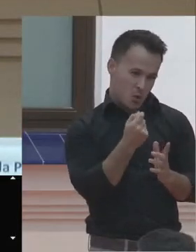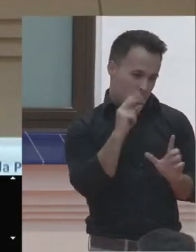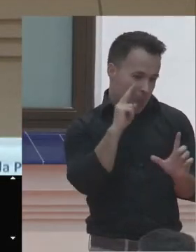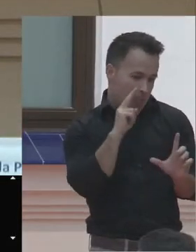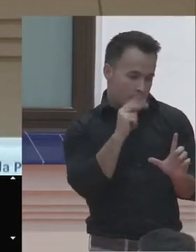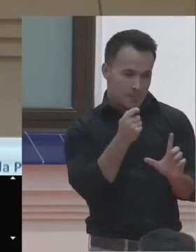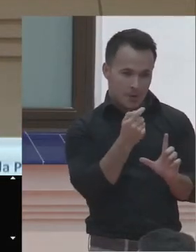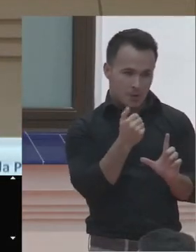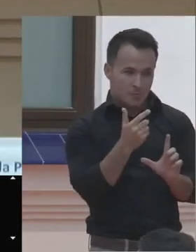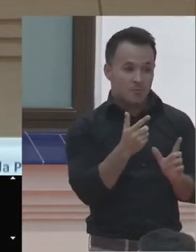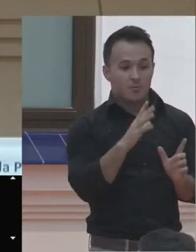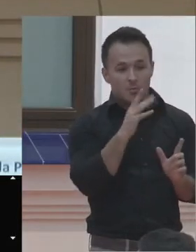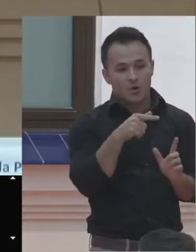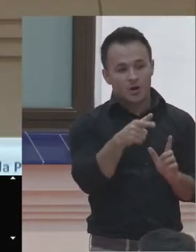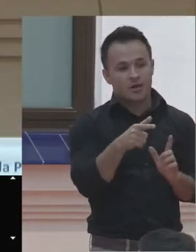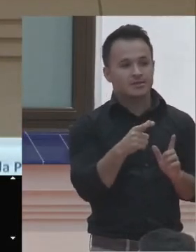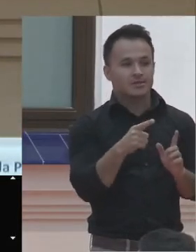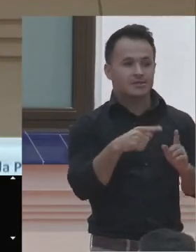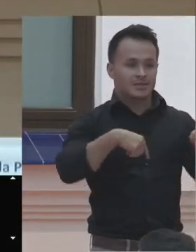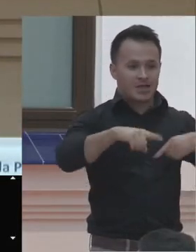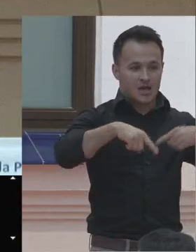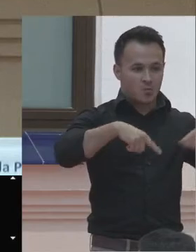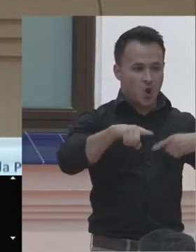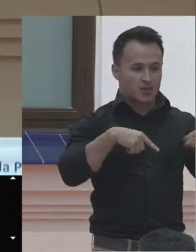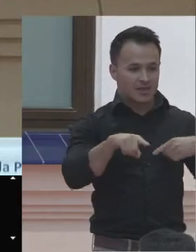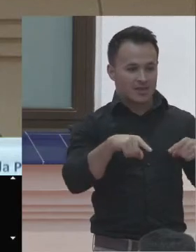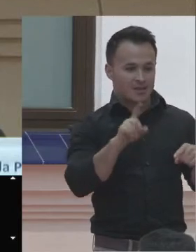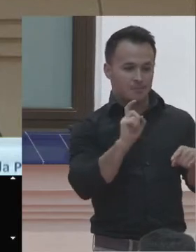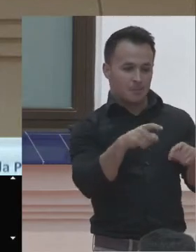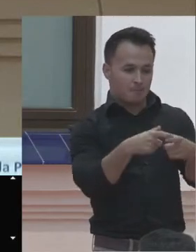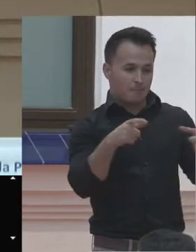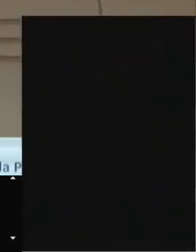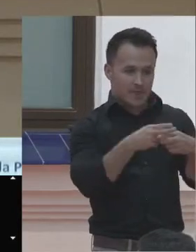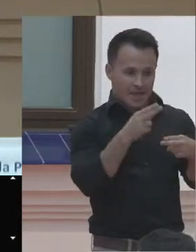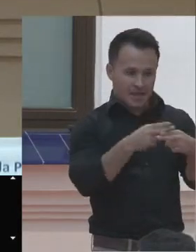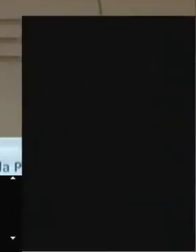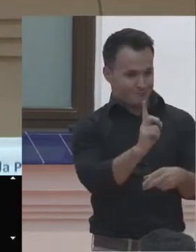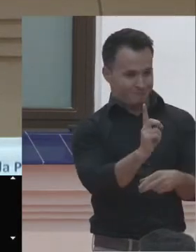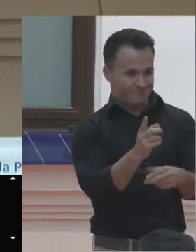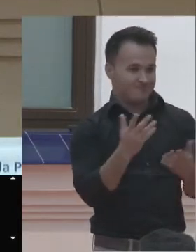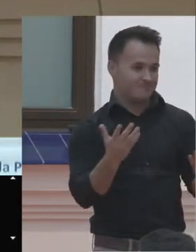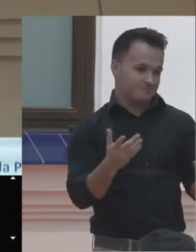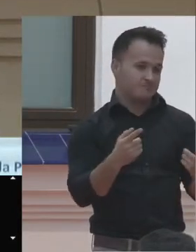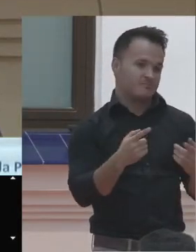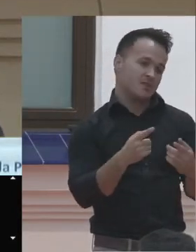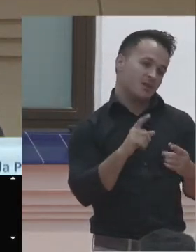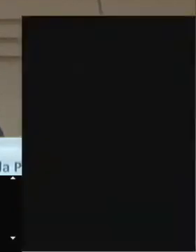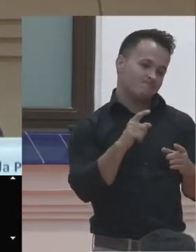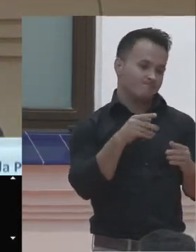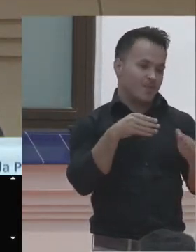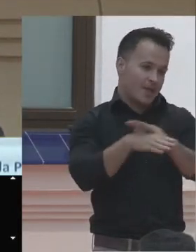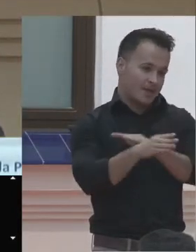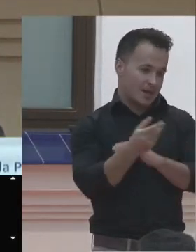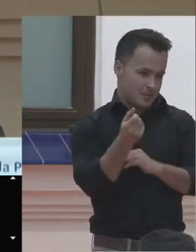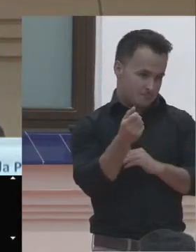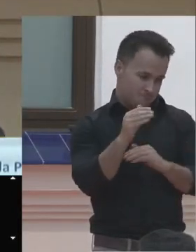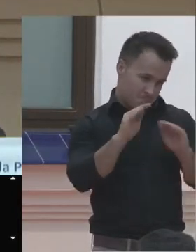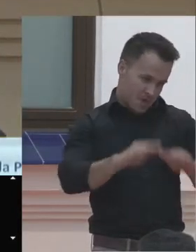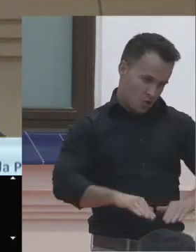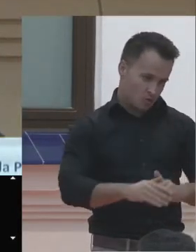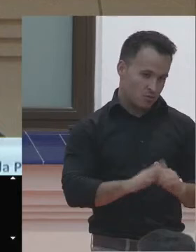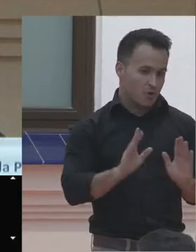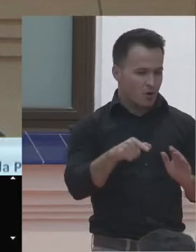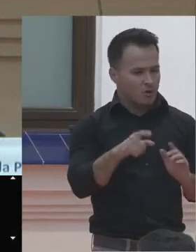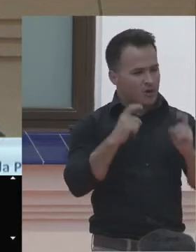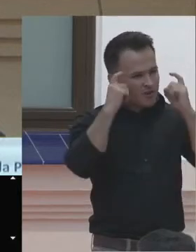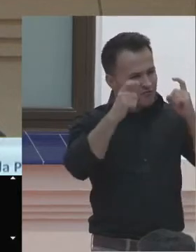un operador de transporte, pues no es conocido. Pero en ese sentido, abundando lo que comentábamos hace un momento, realmente se ha hecho un